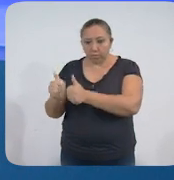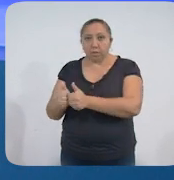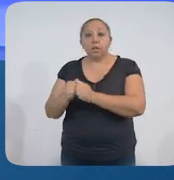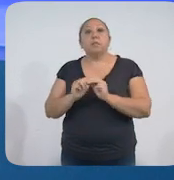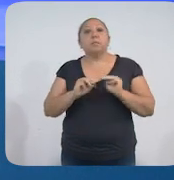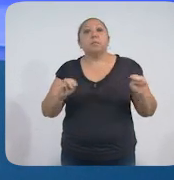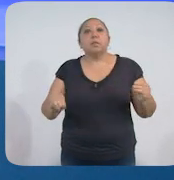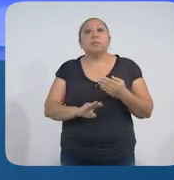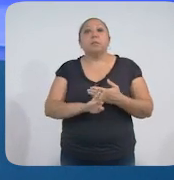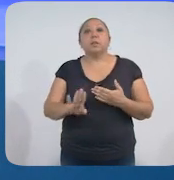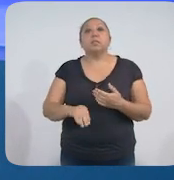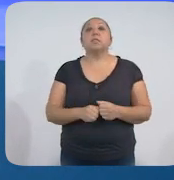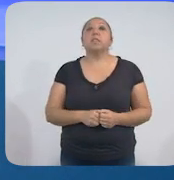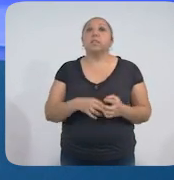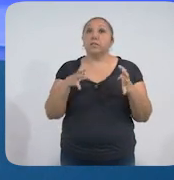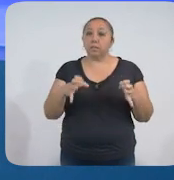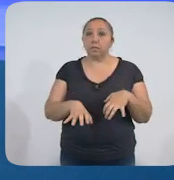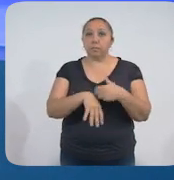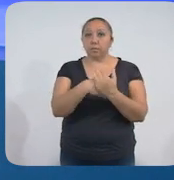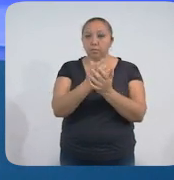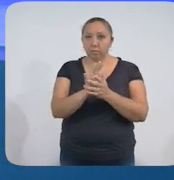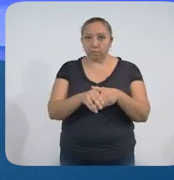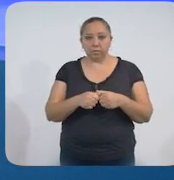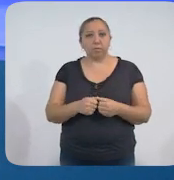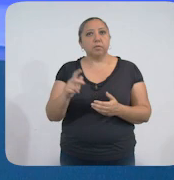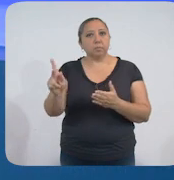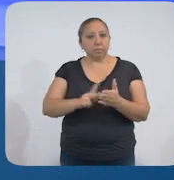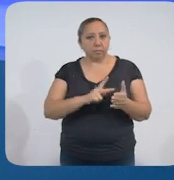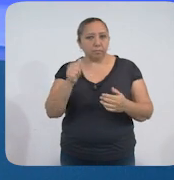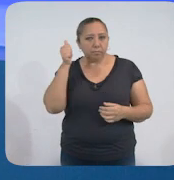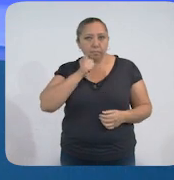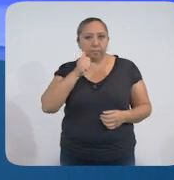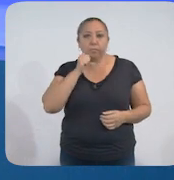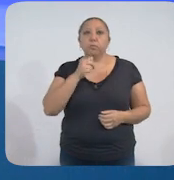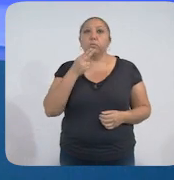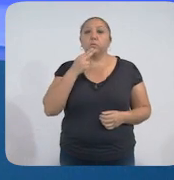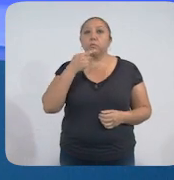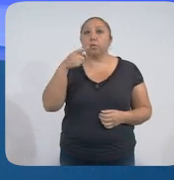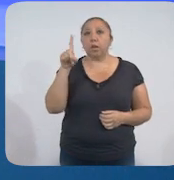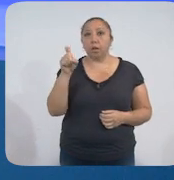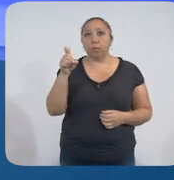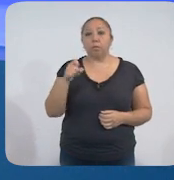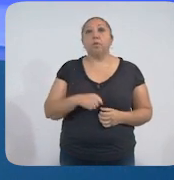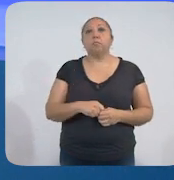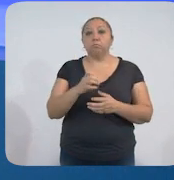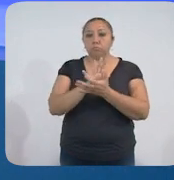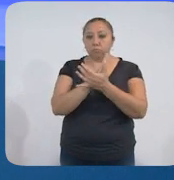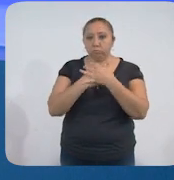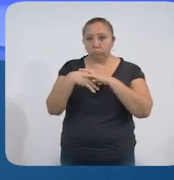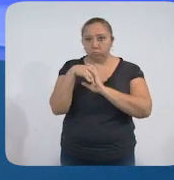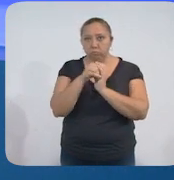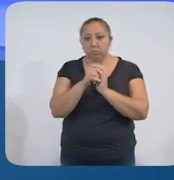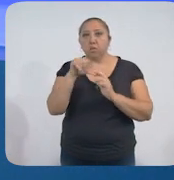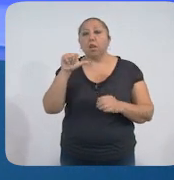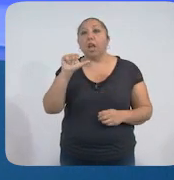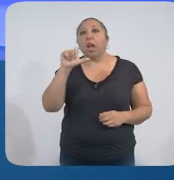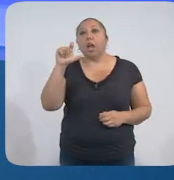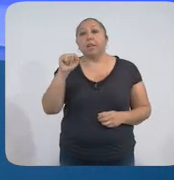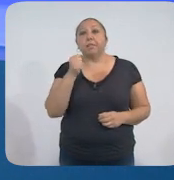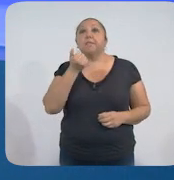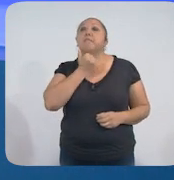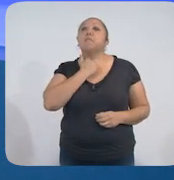las medidas básicas de prevención están lavarse las manos frecuentemente, utilizando agua y jabón, soluciones bases de alcohol gel